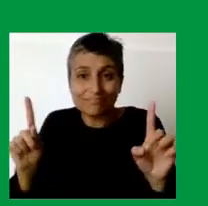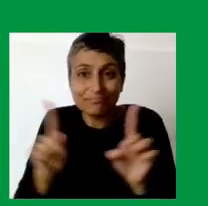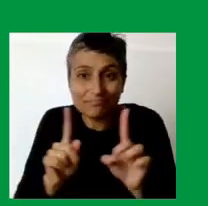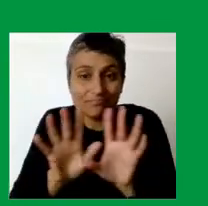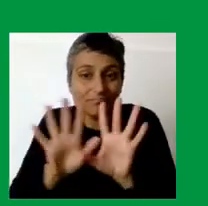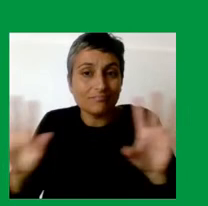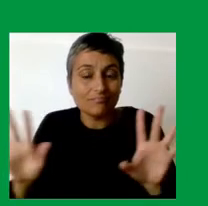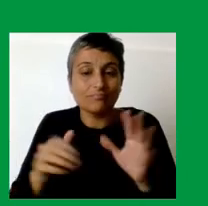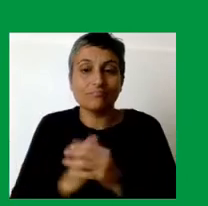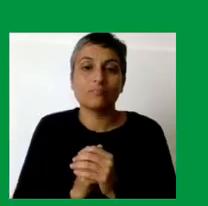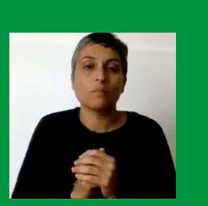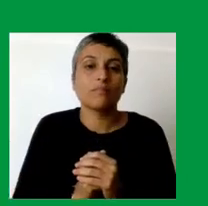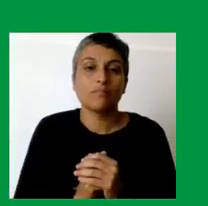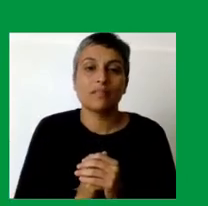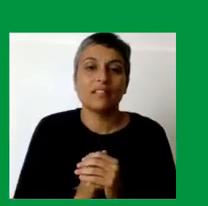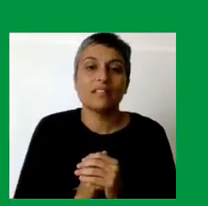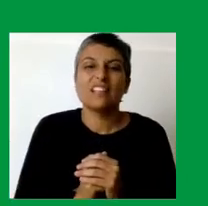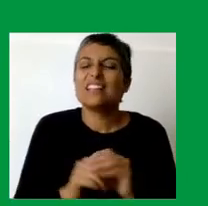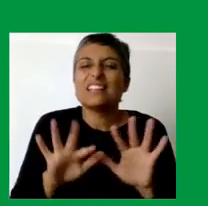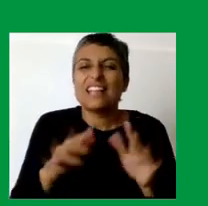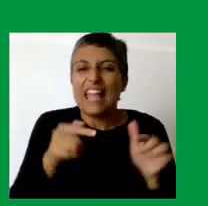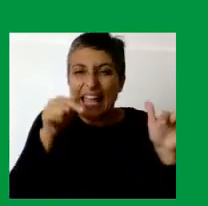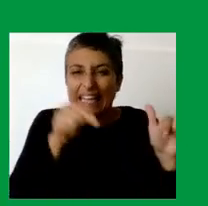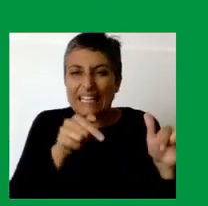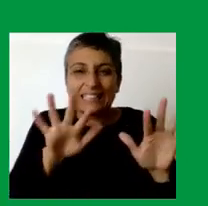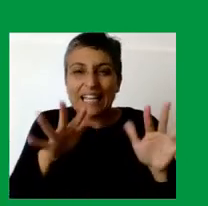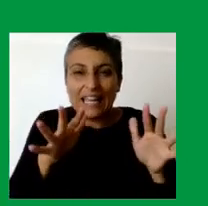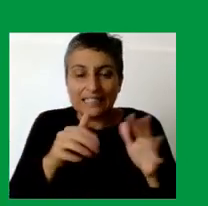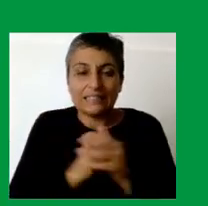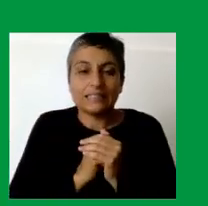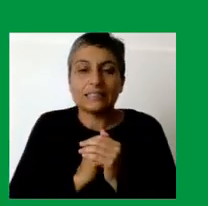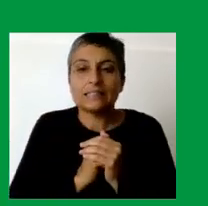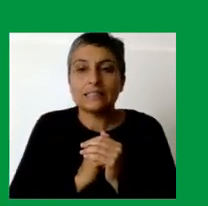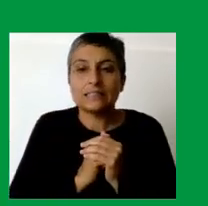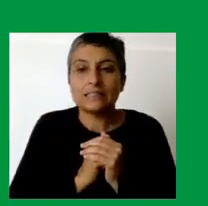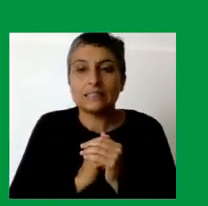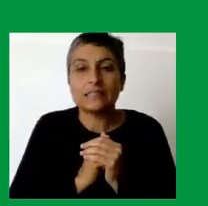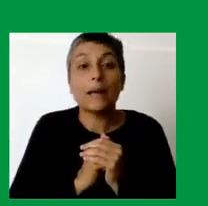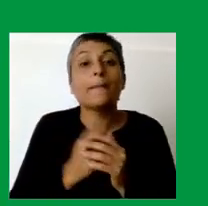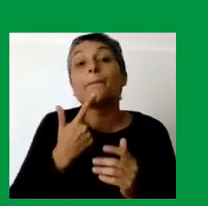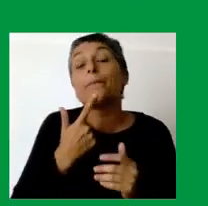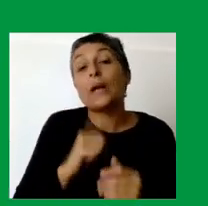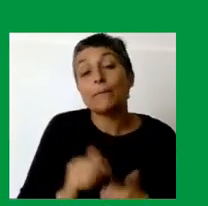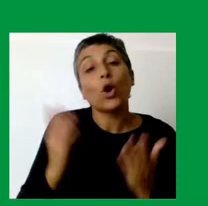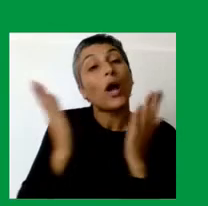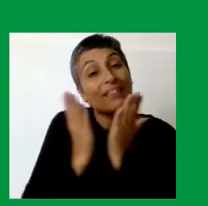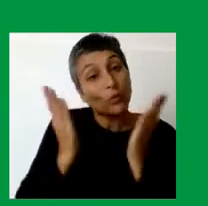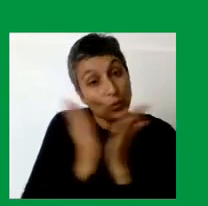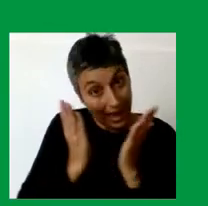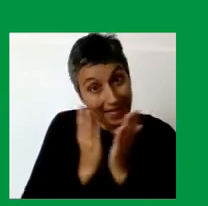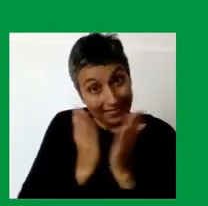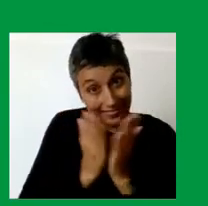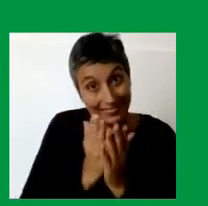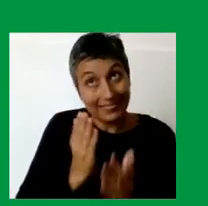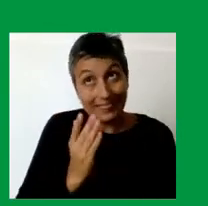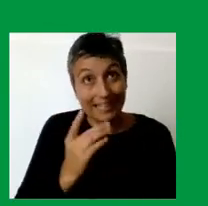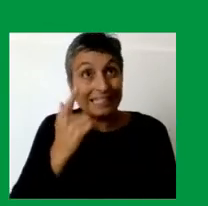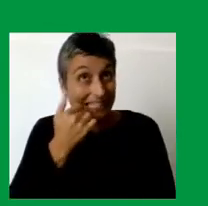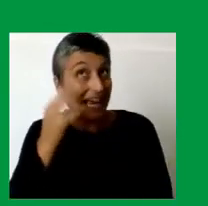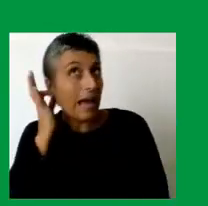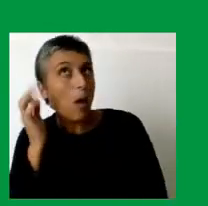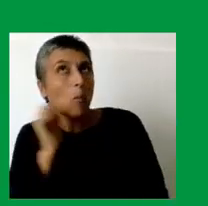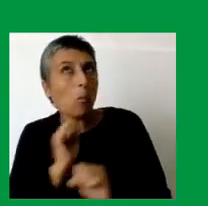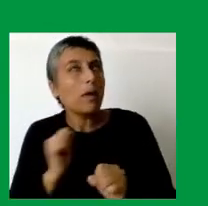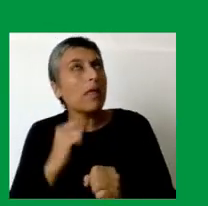un codiseño, diseño y codiseño. ¿A qué me refiero? A esto que decía, que los estudiantes, las estudiantes se sientan interpelados, o sea, que